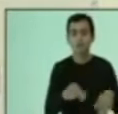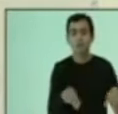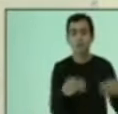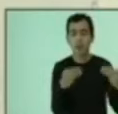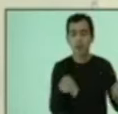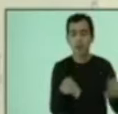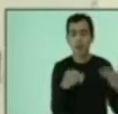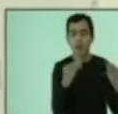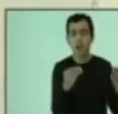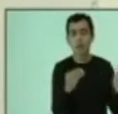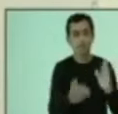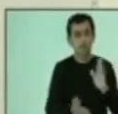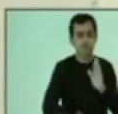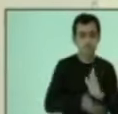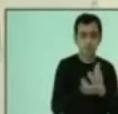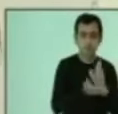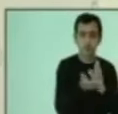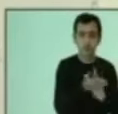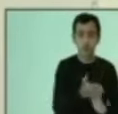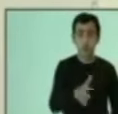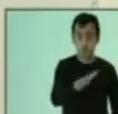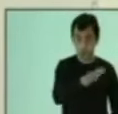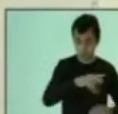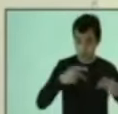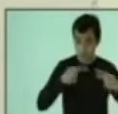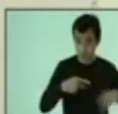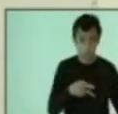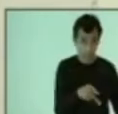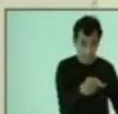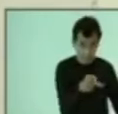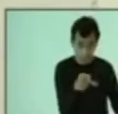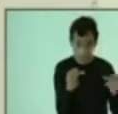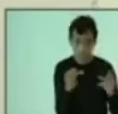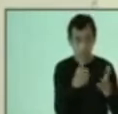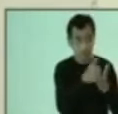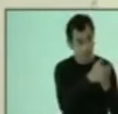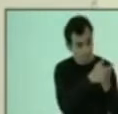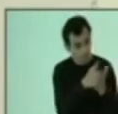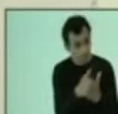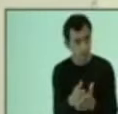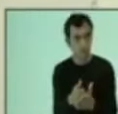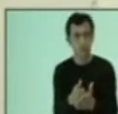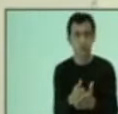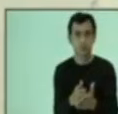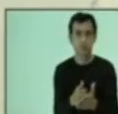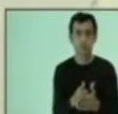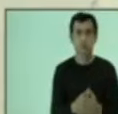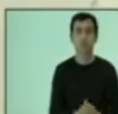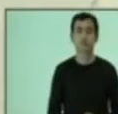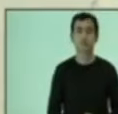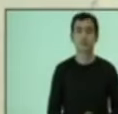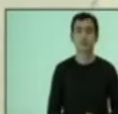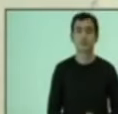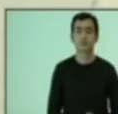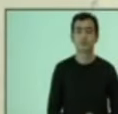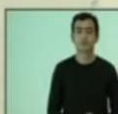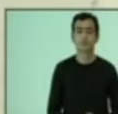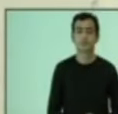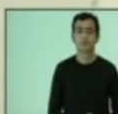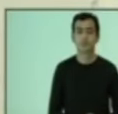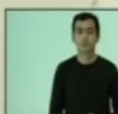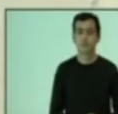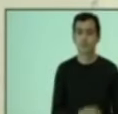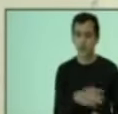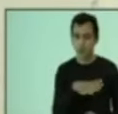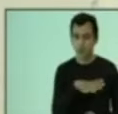Esto ayudaría tanto a comerciantes de la zona urbana como a comerciantes de la zona rural. Tenemos